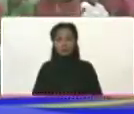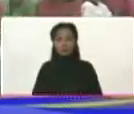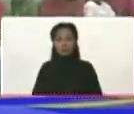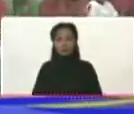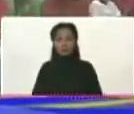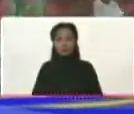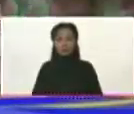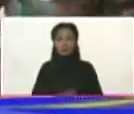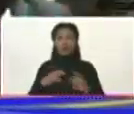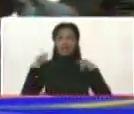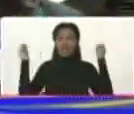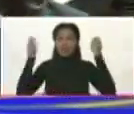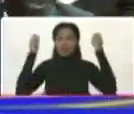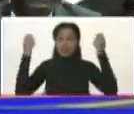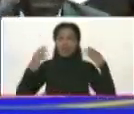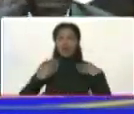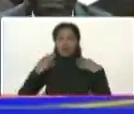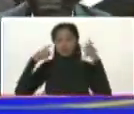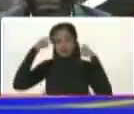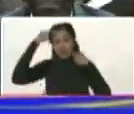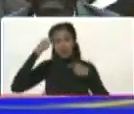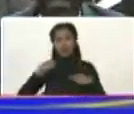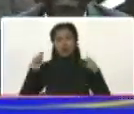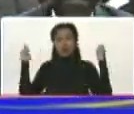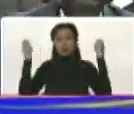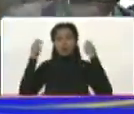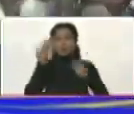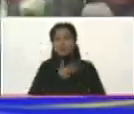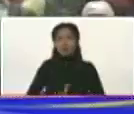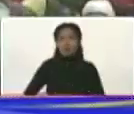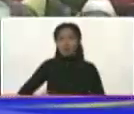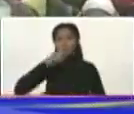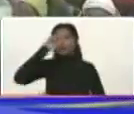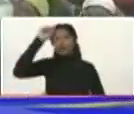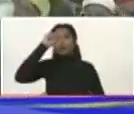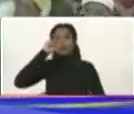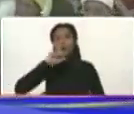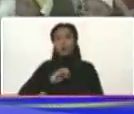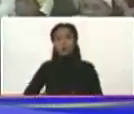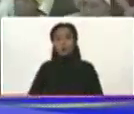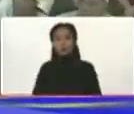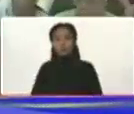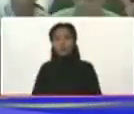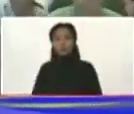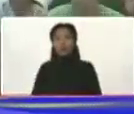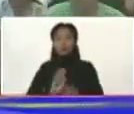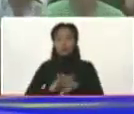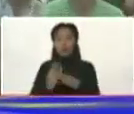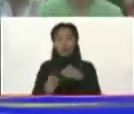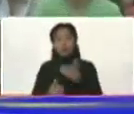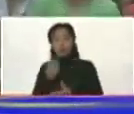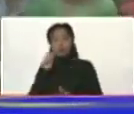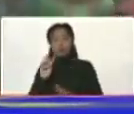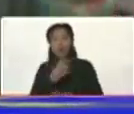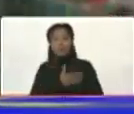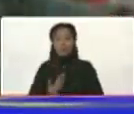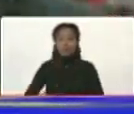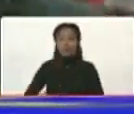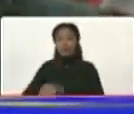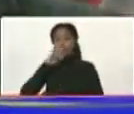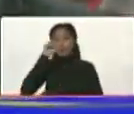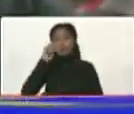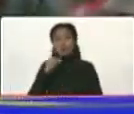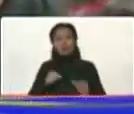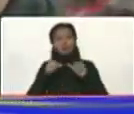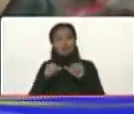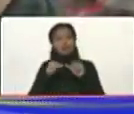¡Que viva Chávez! ¡Viva! ¡Que viva Nicolás Maduro! ¡Viva! Porque además el presidente Nicolás Maduro